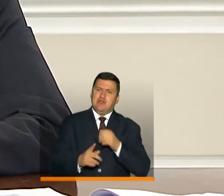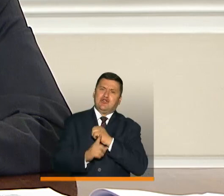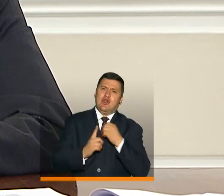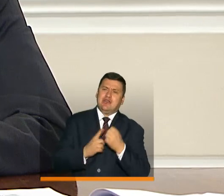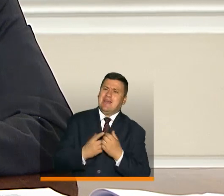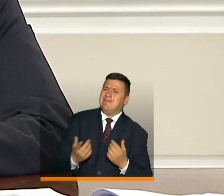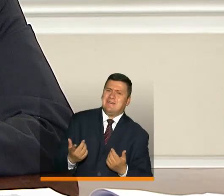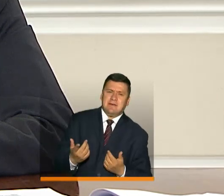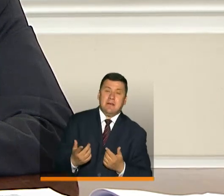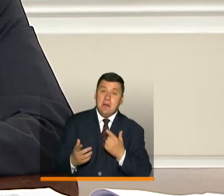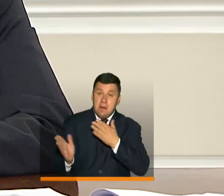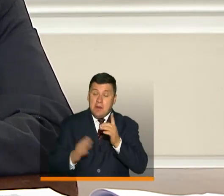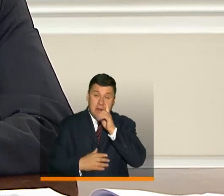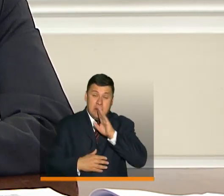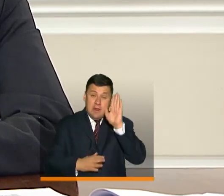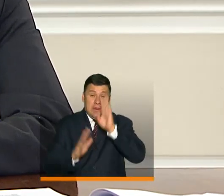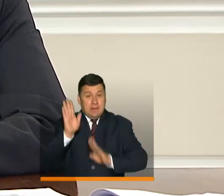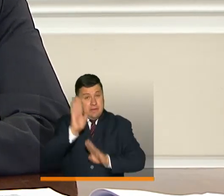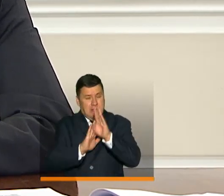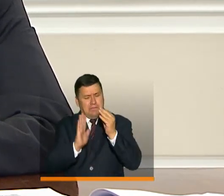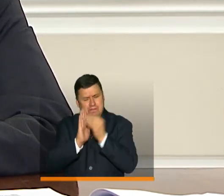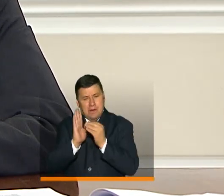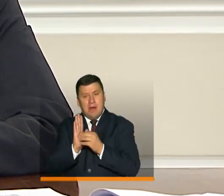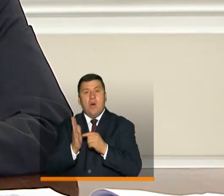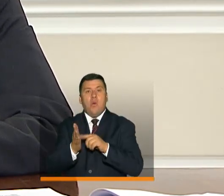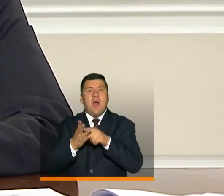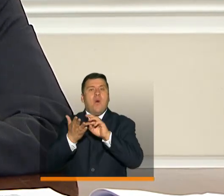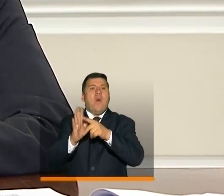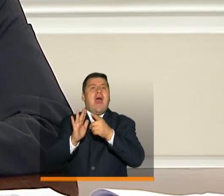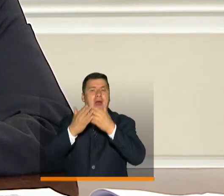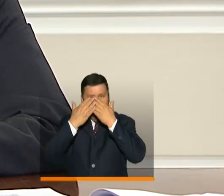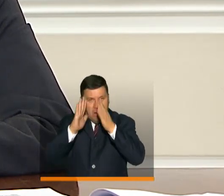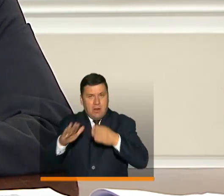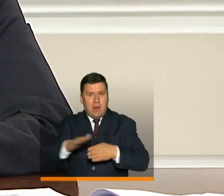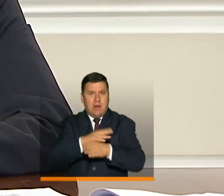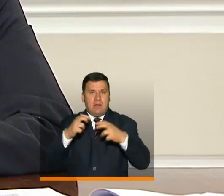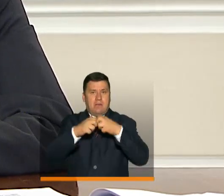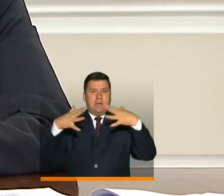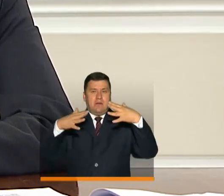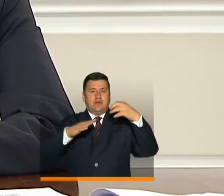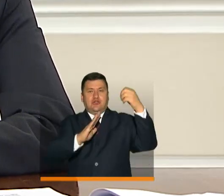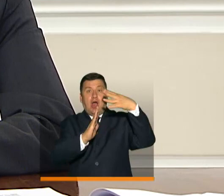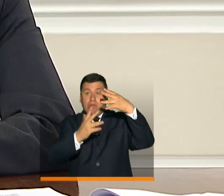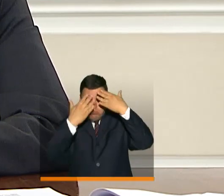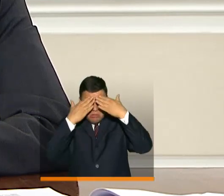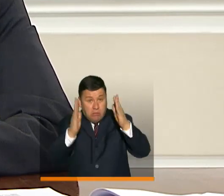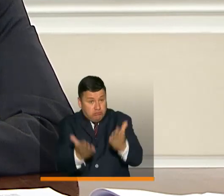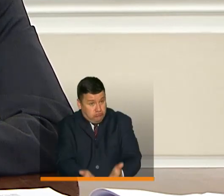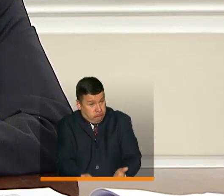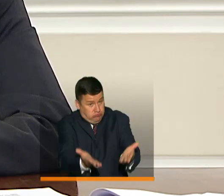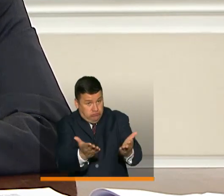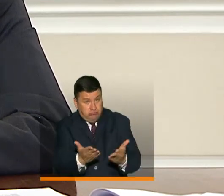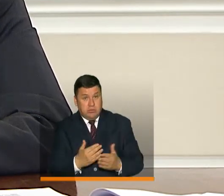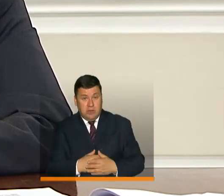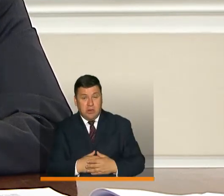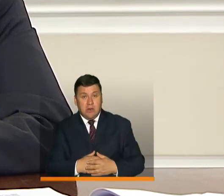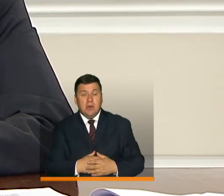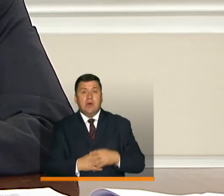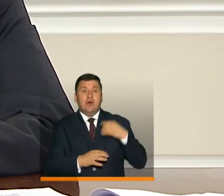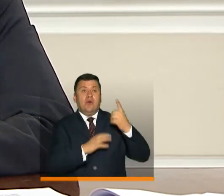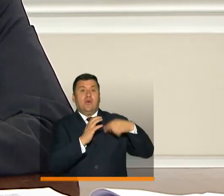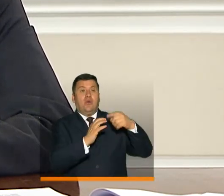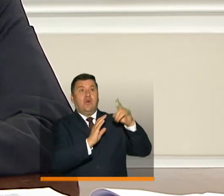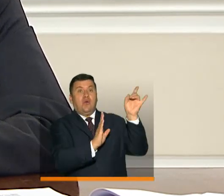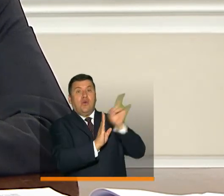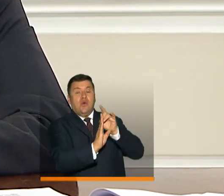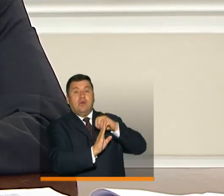sociales. Con el Plan Nacional de Desarrollo logramos democratizar el acceso a la energía solar y las soluciones fotovoltaicas nos